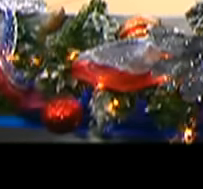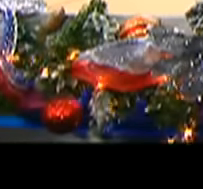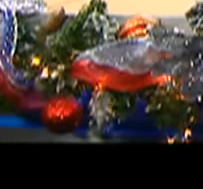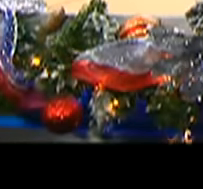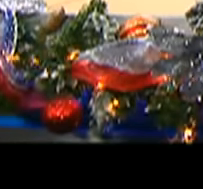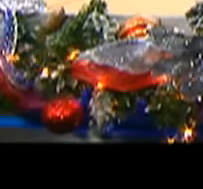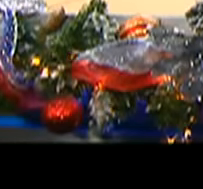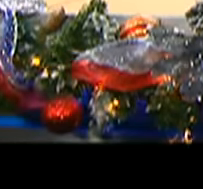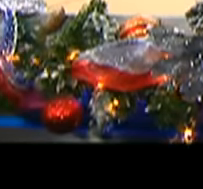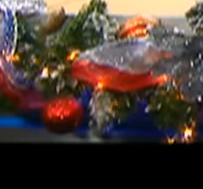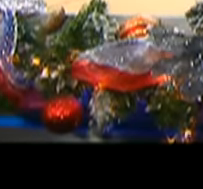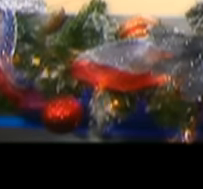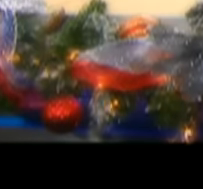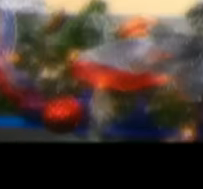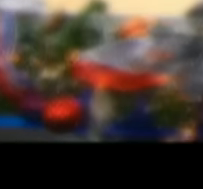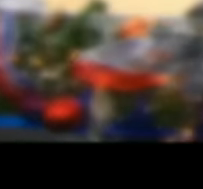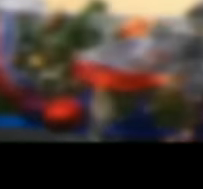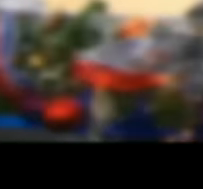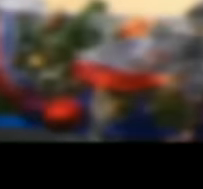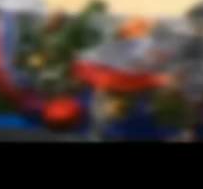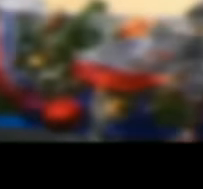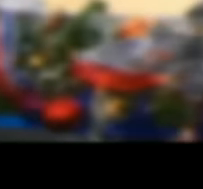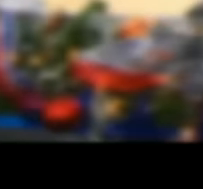de parte de la familia de RTS.